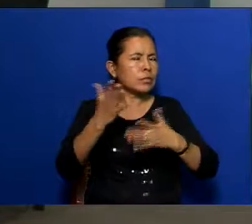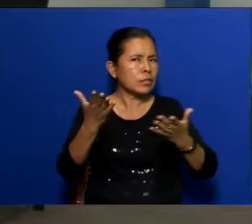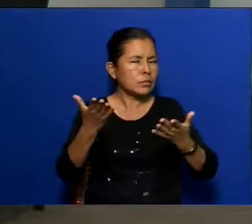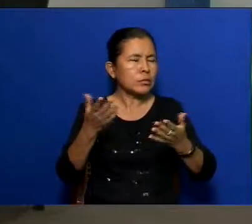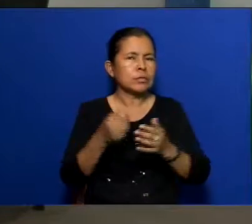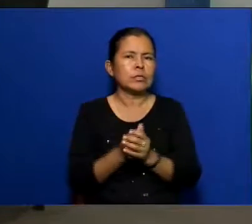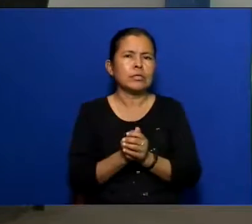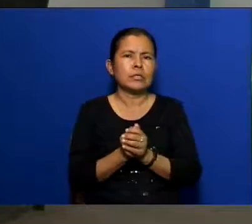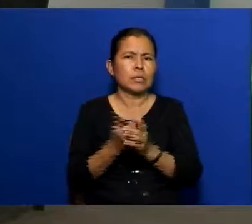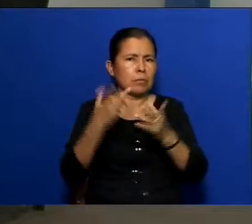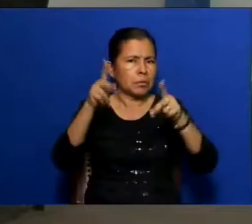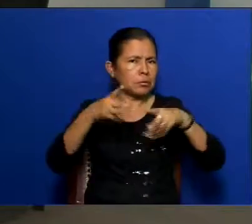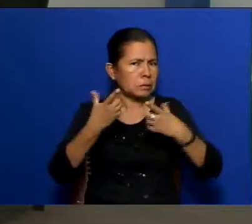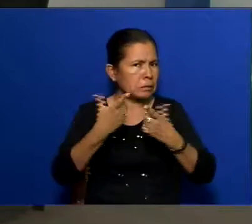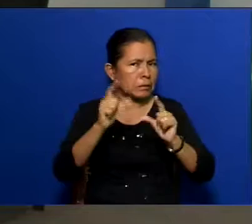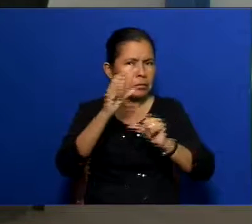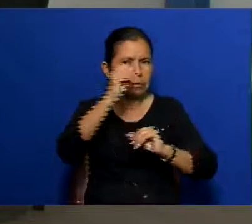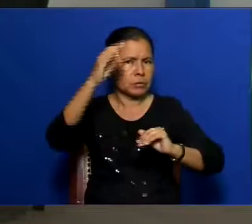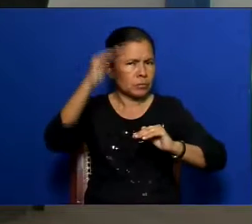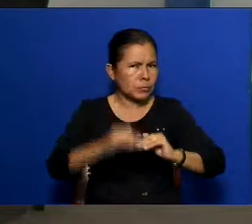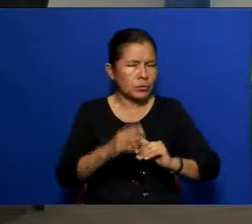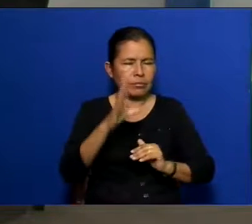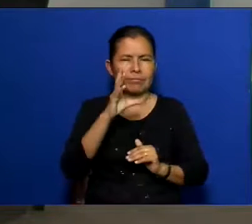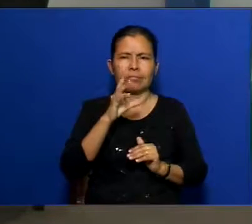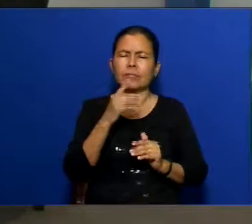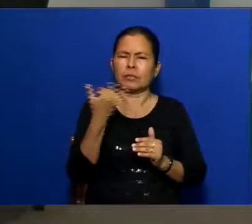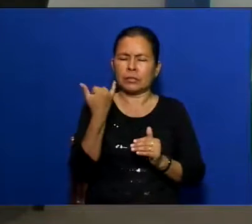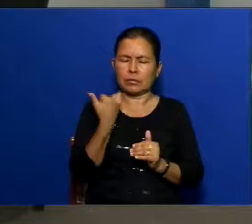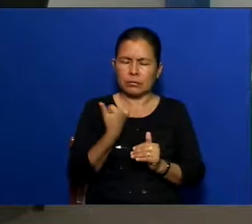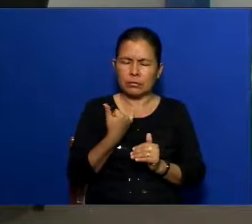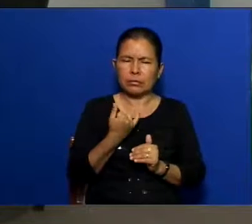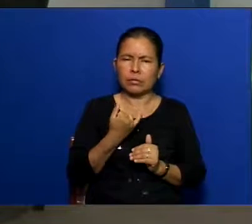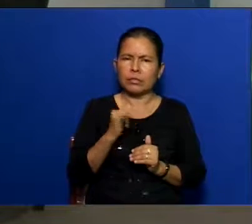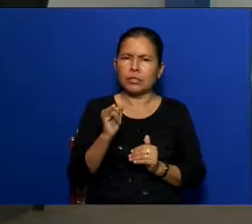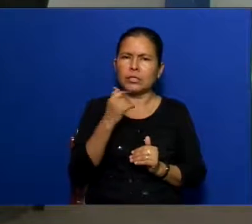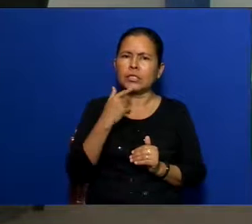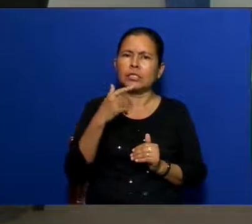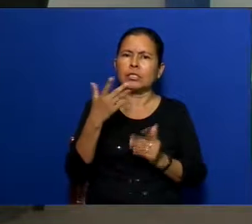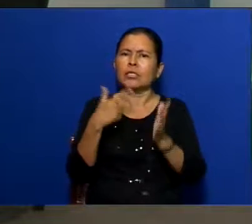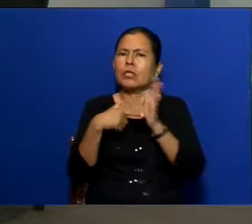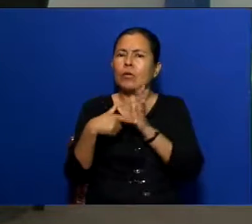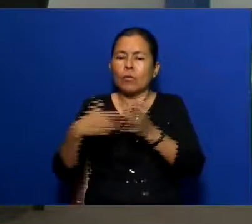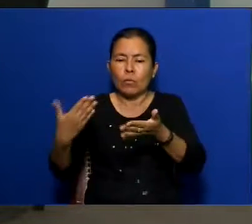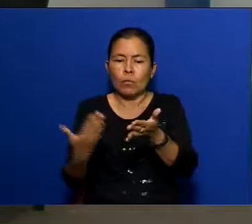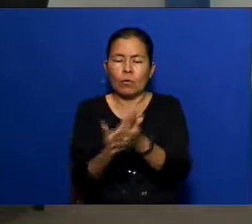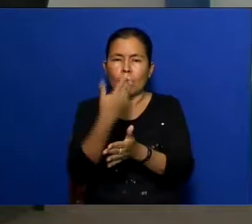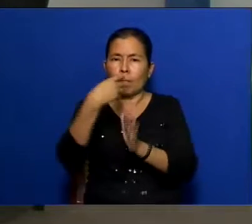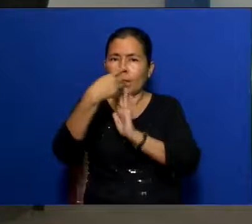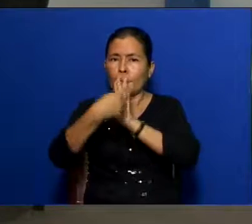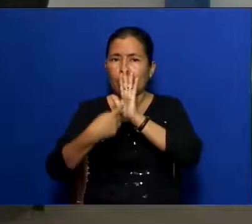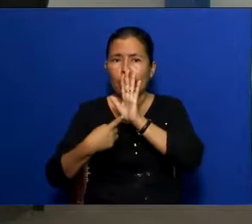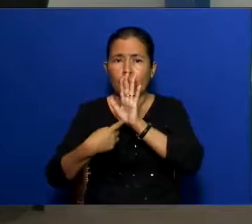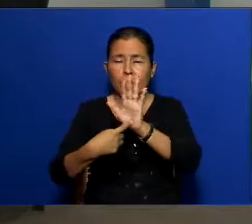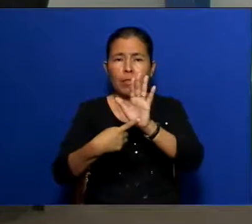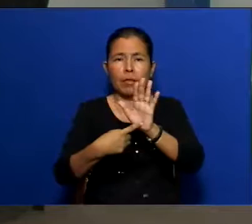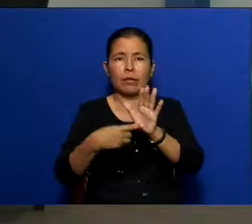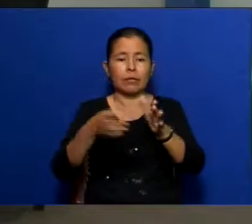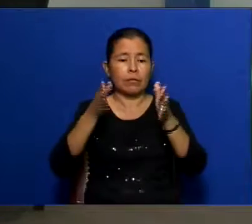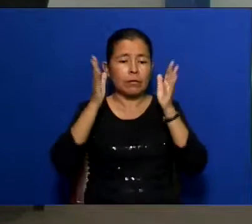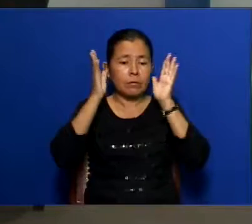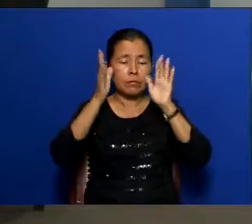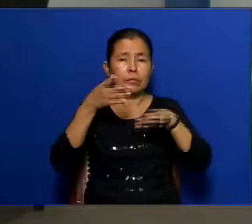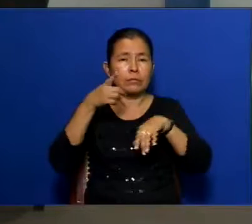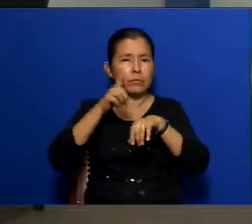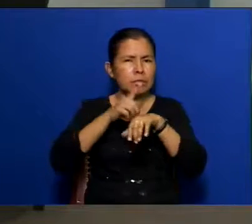efectivamente... la idea de desarrollar un nuevo modelo de atención médico-legal